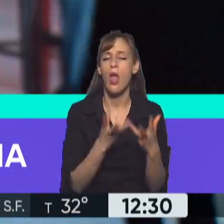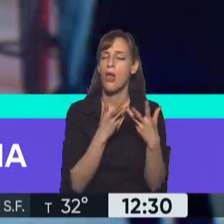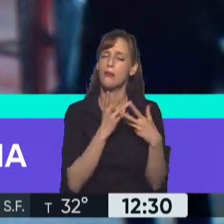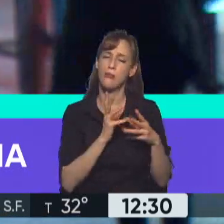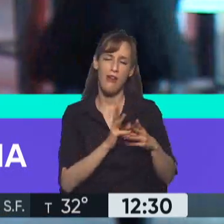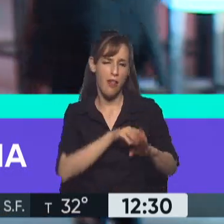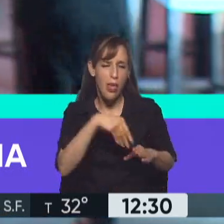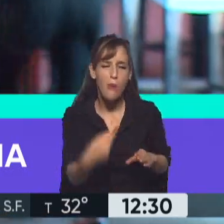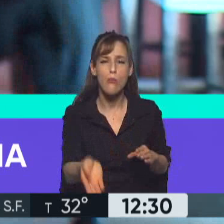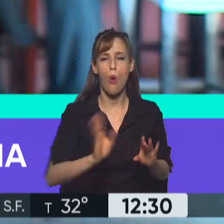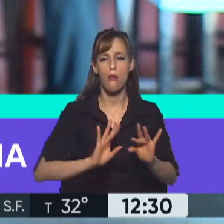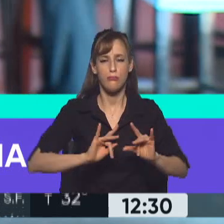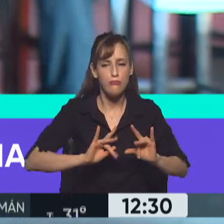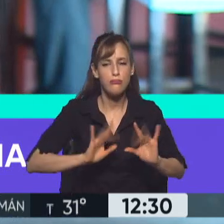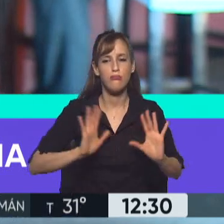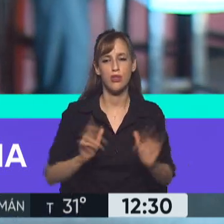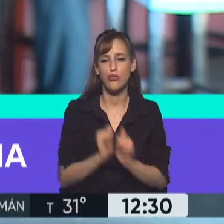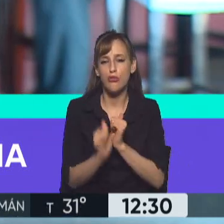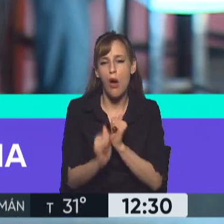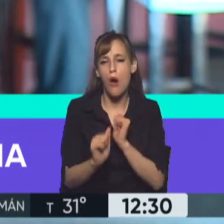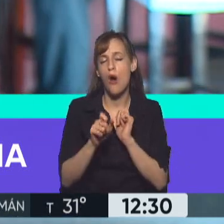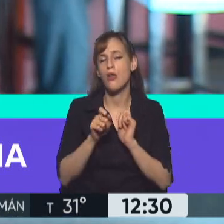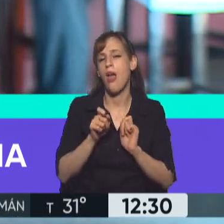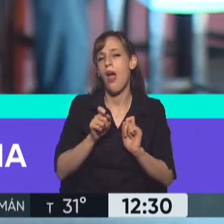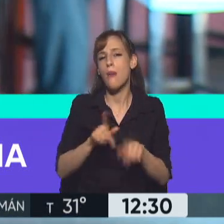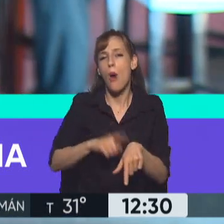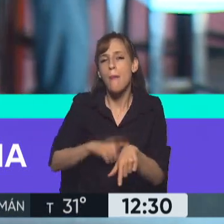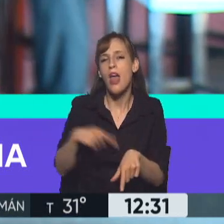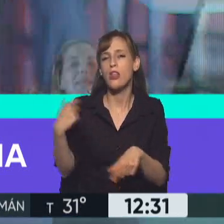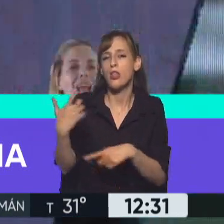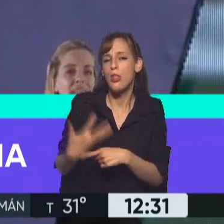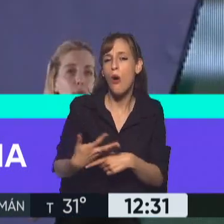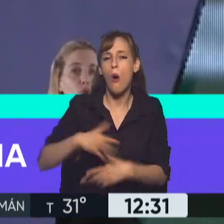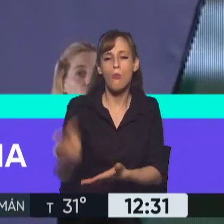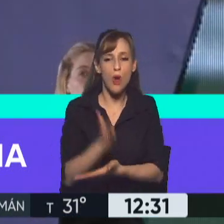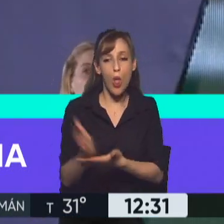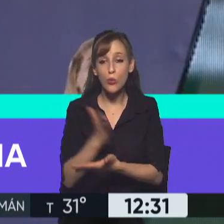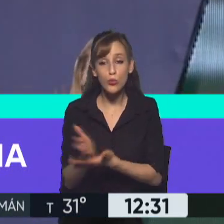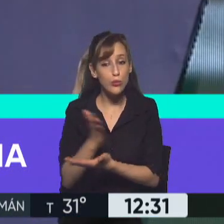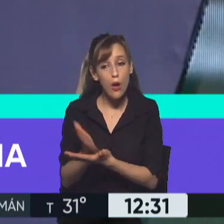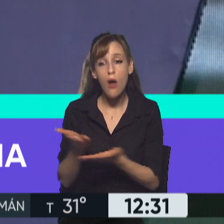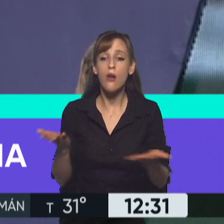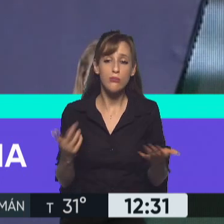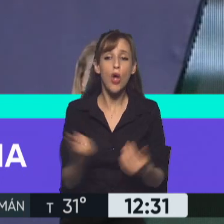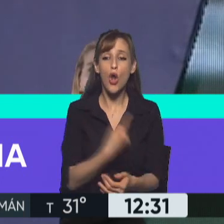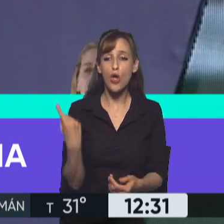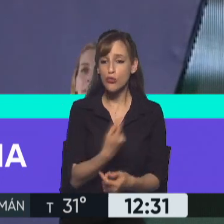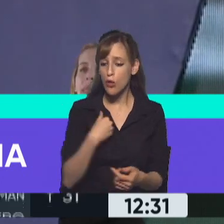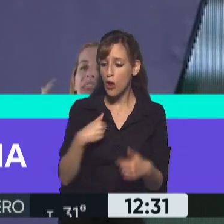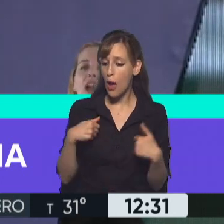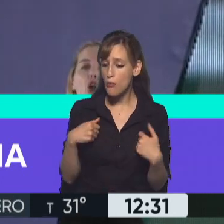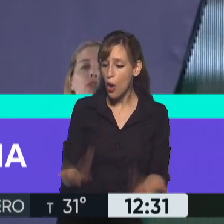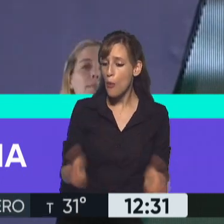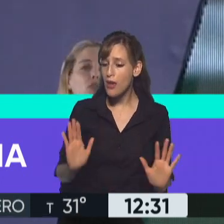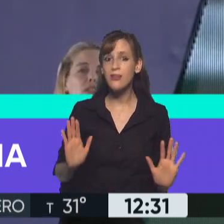una historia compleja que tiene el país desde el punto de vista productivo, creemos que podemos aprovechar una ventana